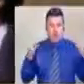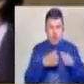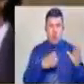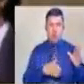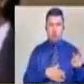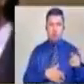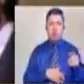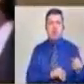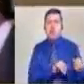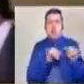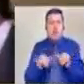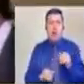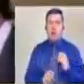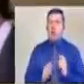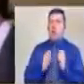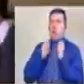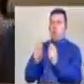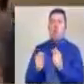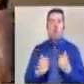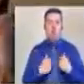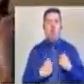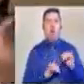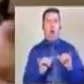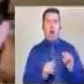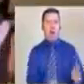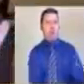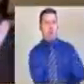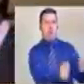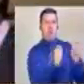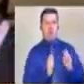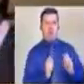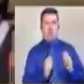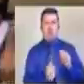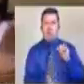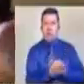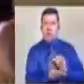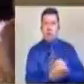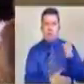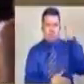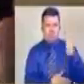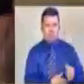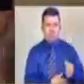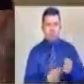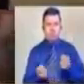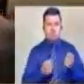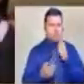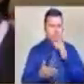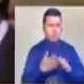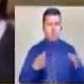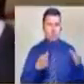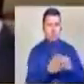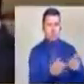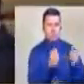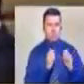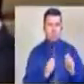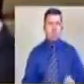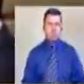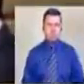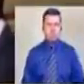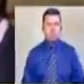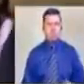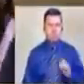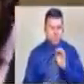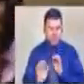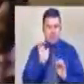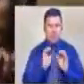es el mismo legado que yo he recibido y es la misma autorización que he recibido para